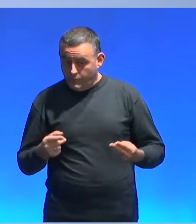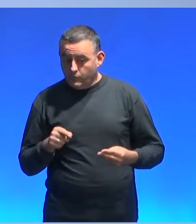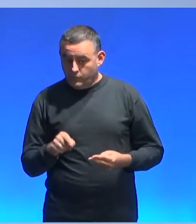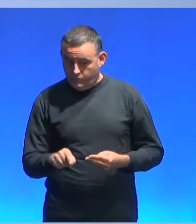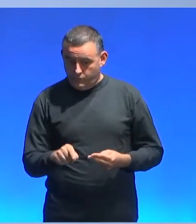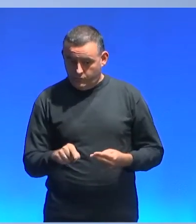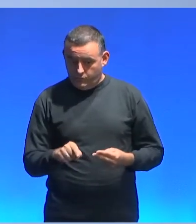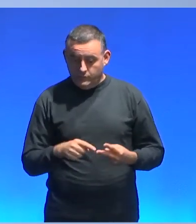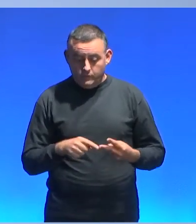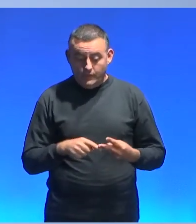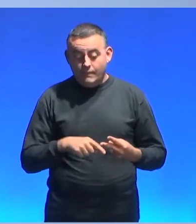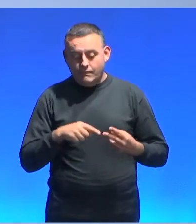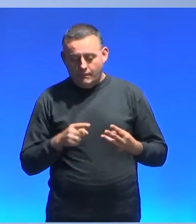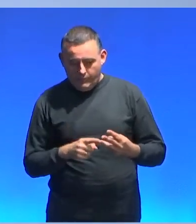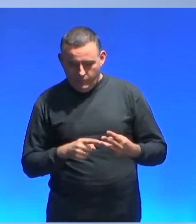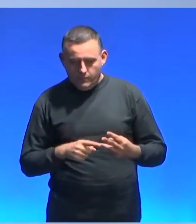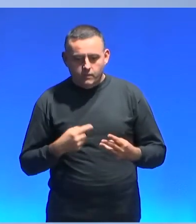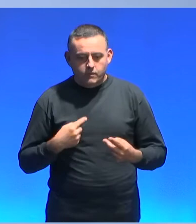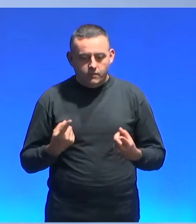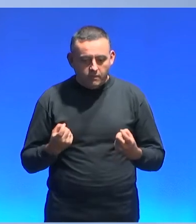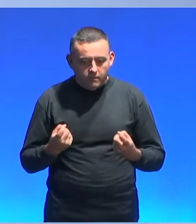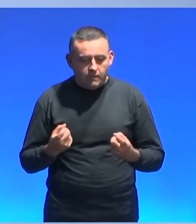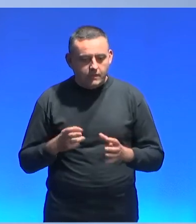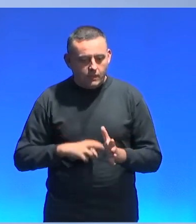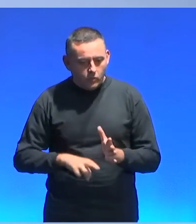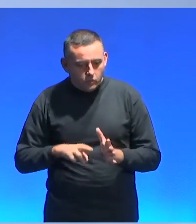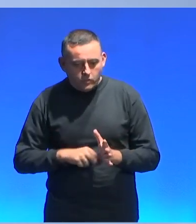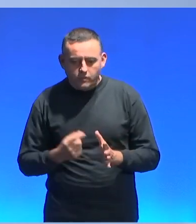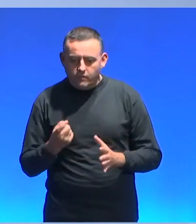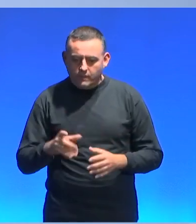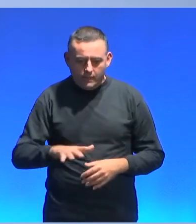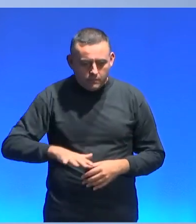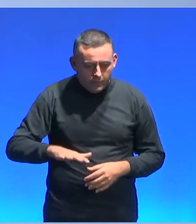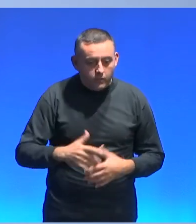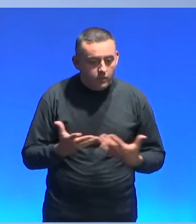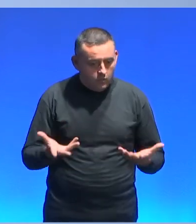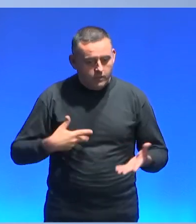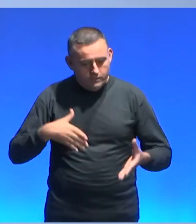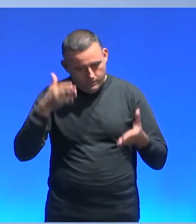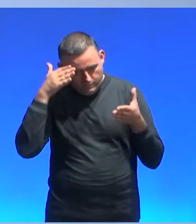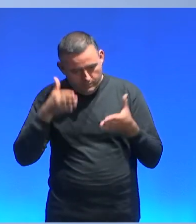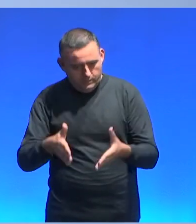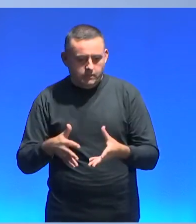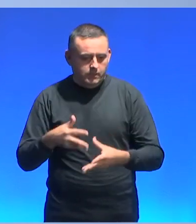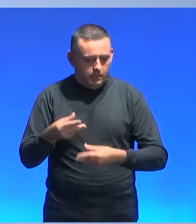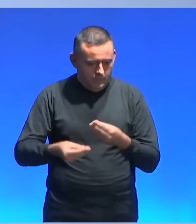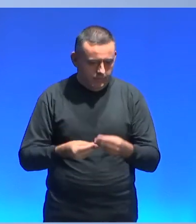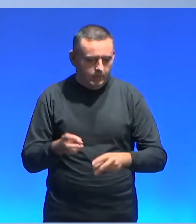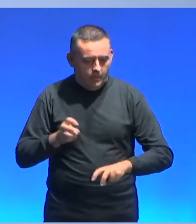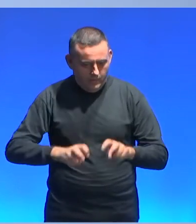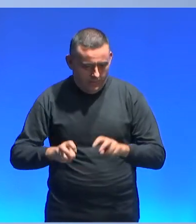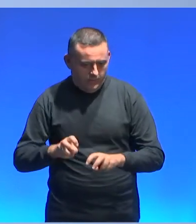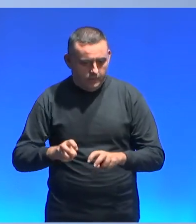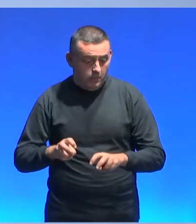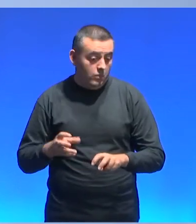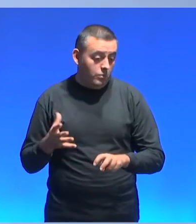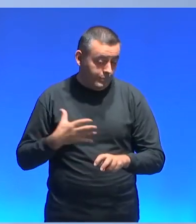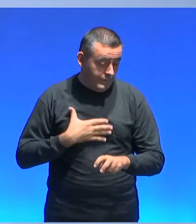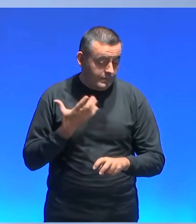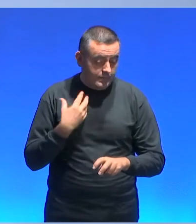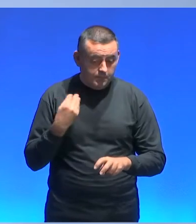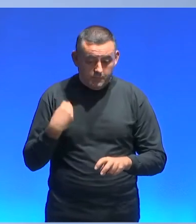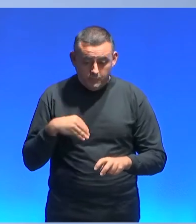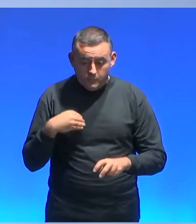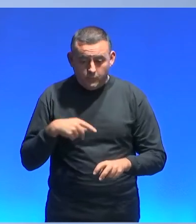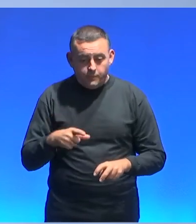faltan recursos. Faltarán, seguro, pero probablemente en la vida de los coches en una ciudad a